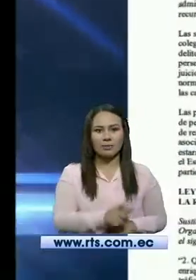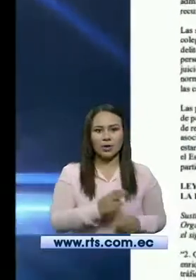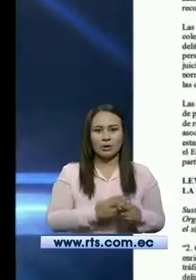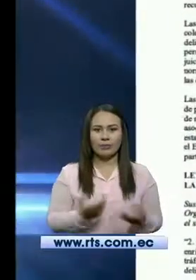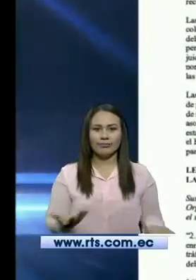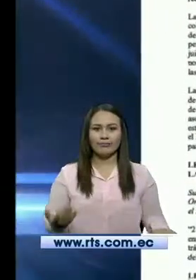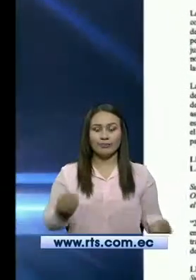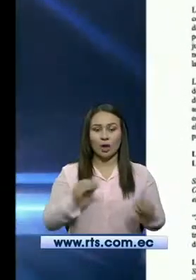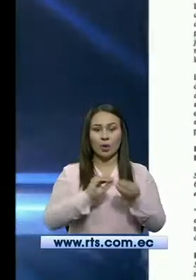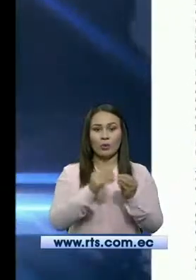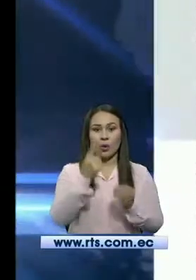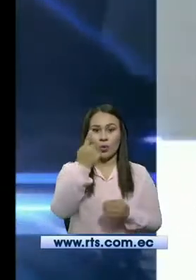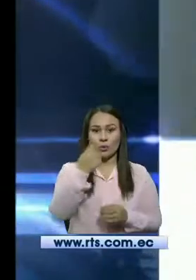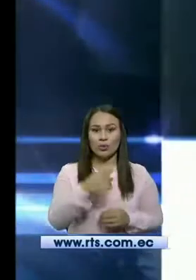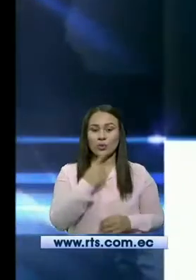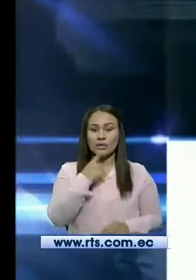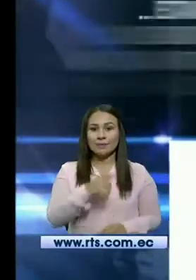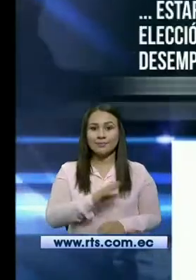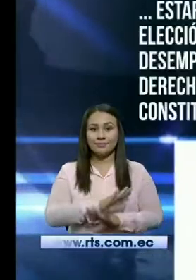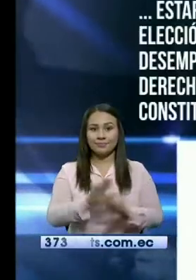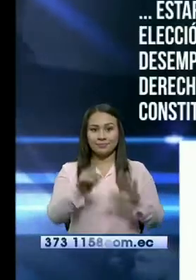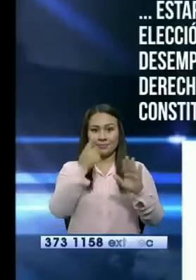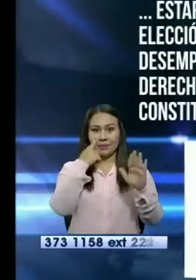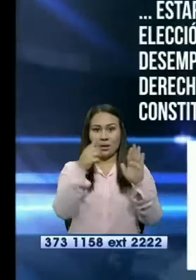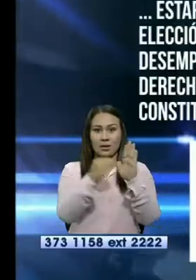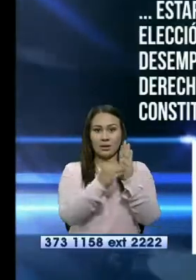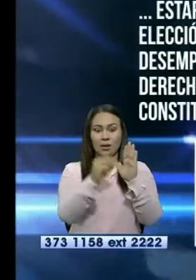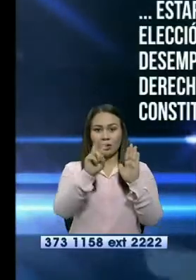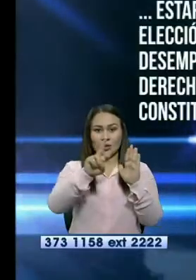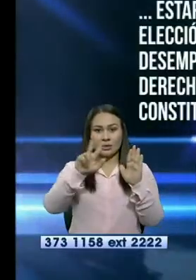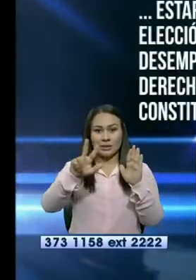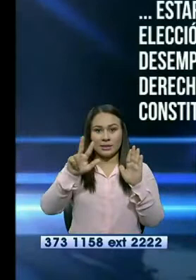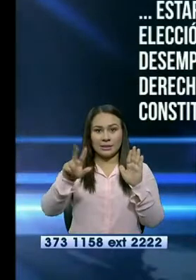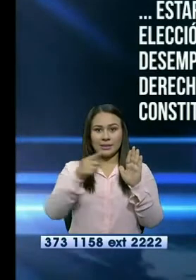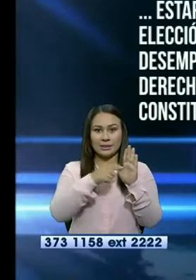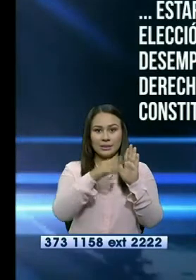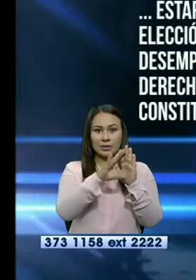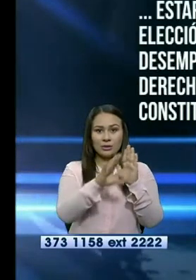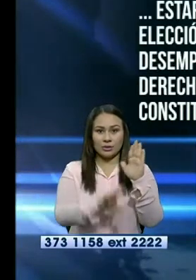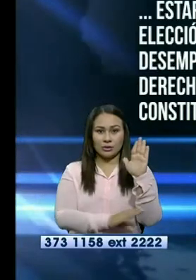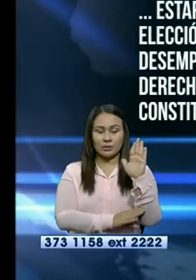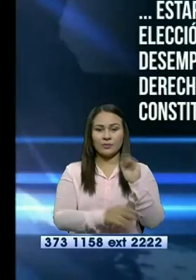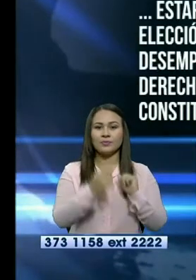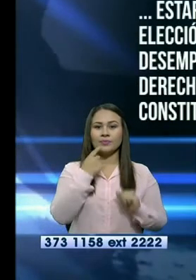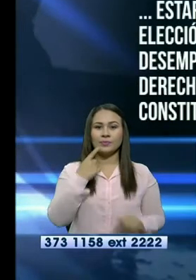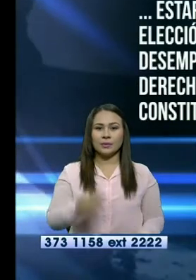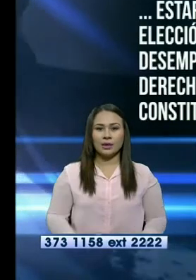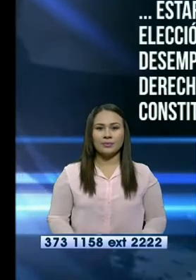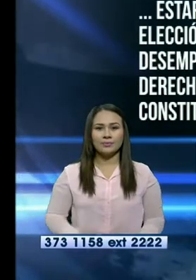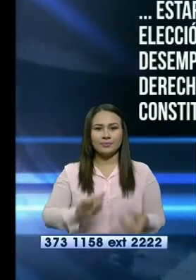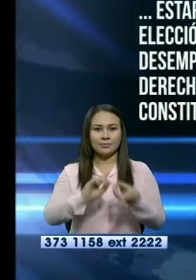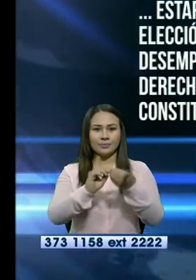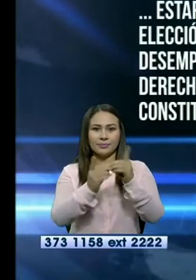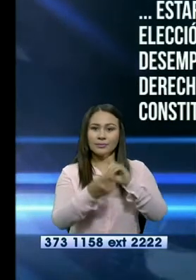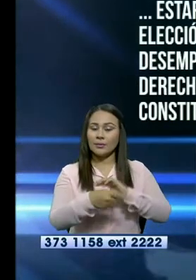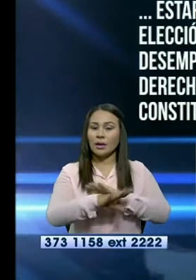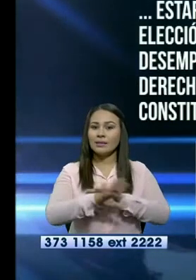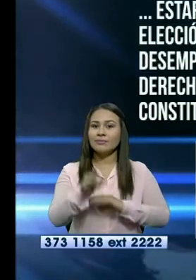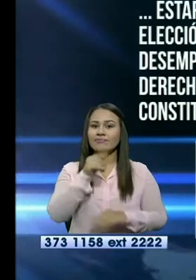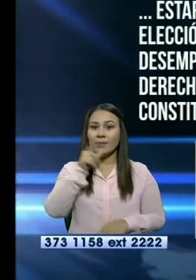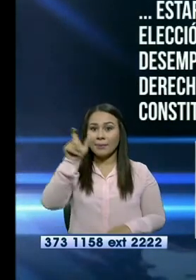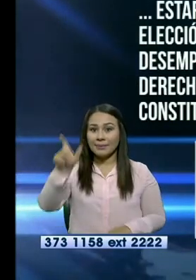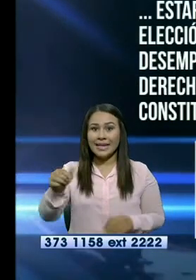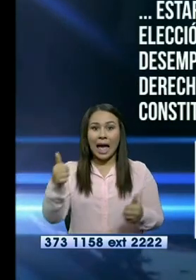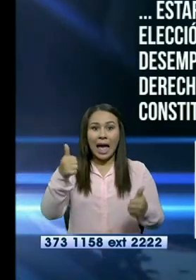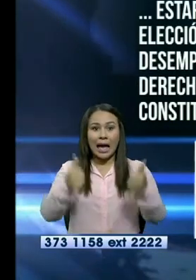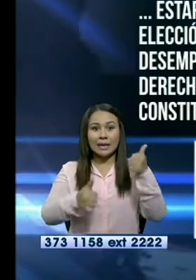establece: sustitúyase el artículo 233 de la Constitución por el siguiente texto: estarán impedidos para